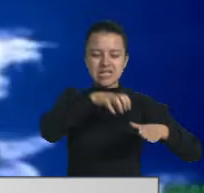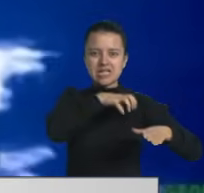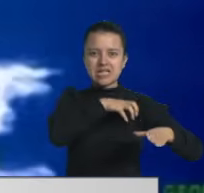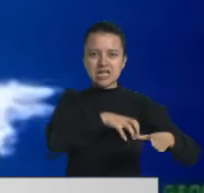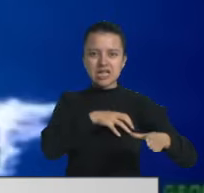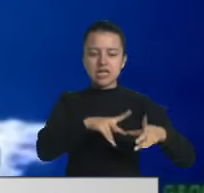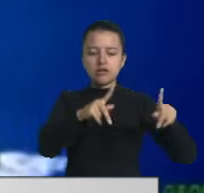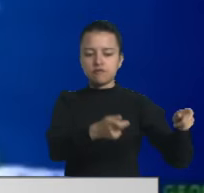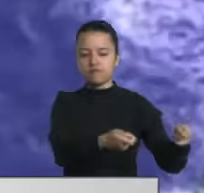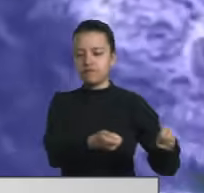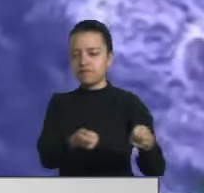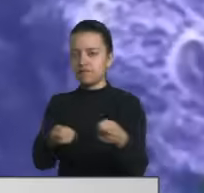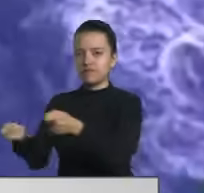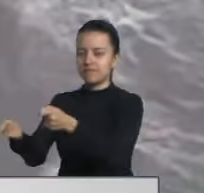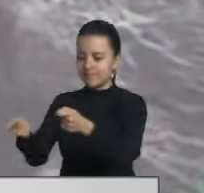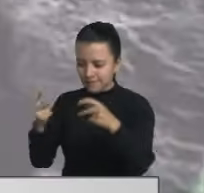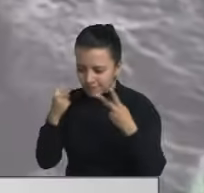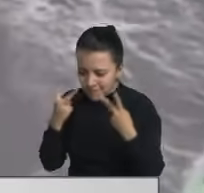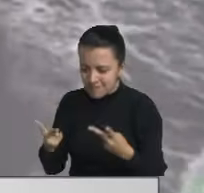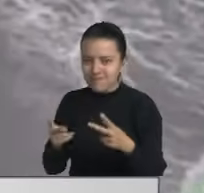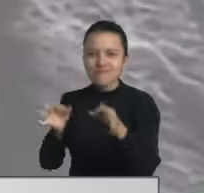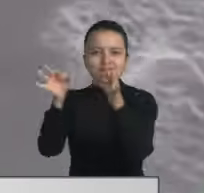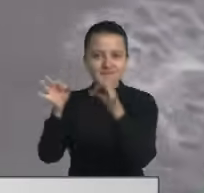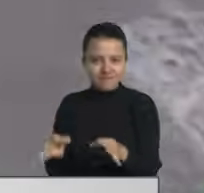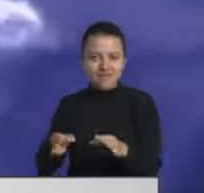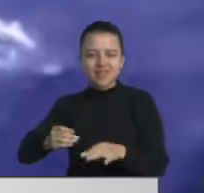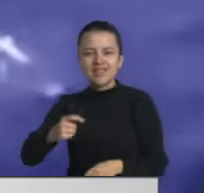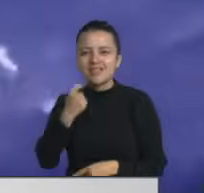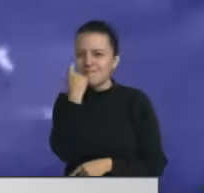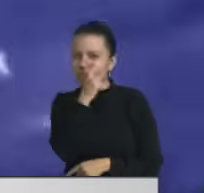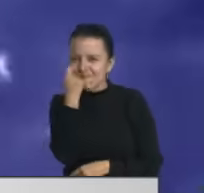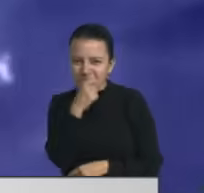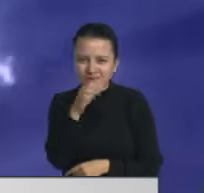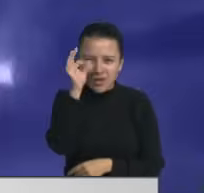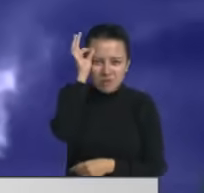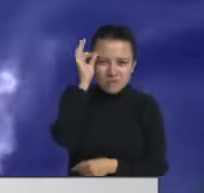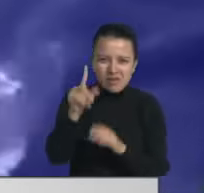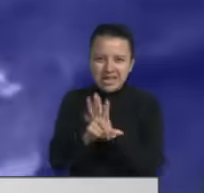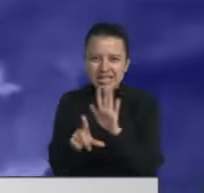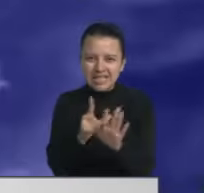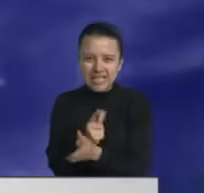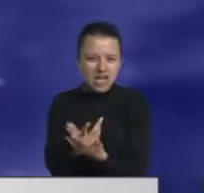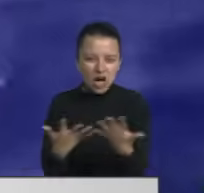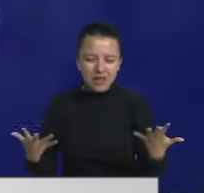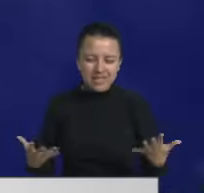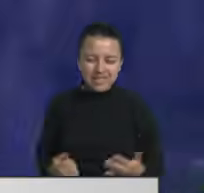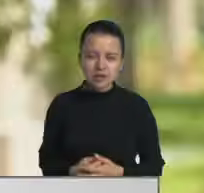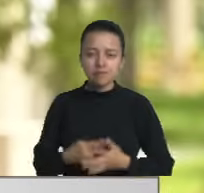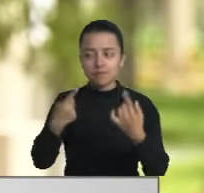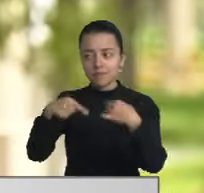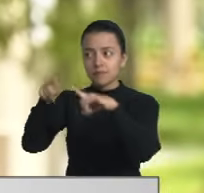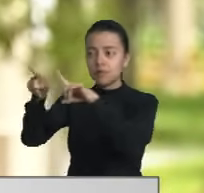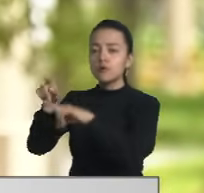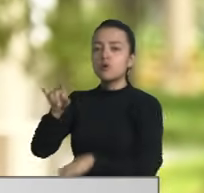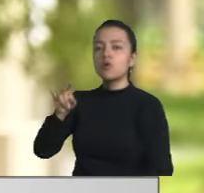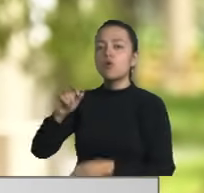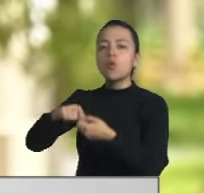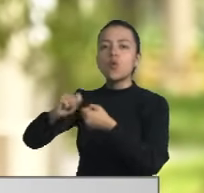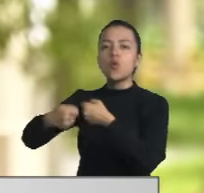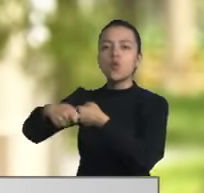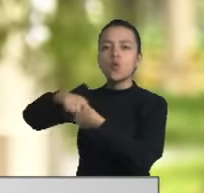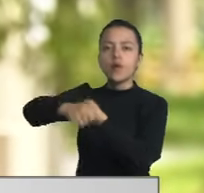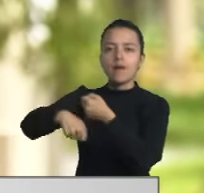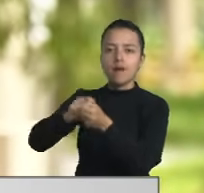de la embarcación, material que fue conducido hasta las instalaciones de la estación de guardacostas de Urabá. Toda esta cocaína, según las autoridades,